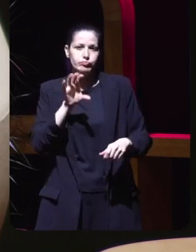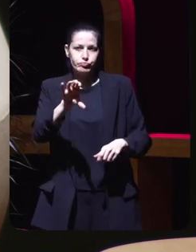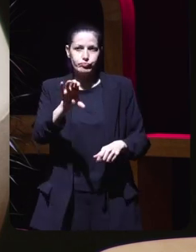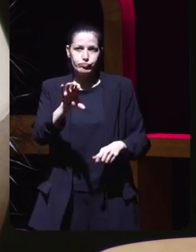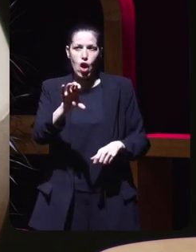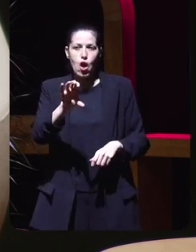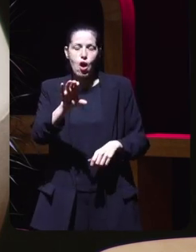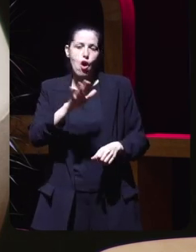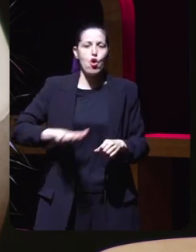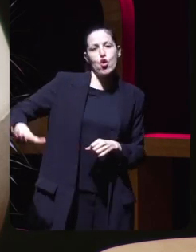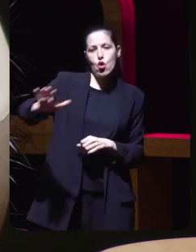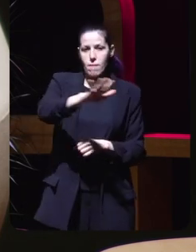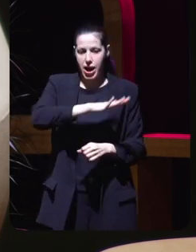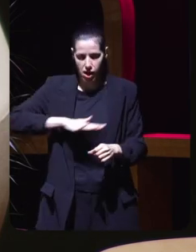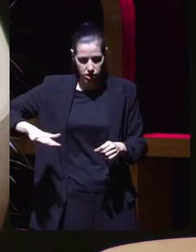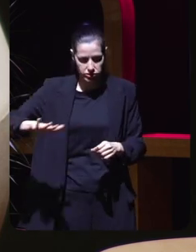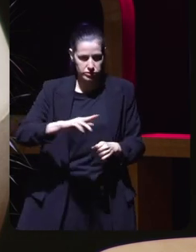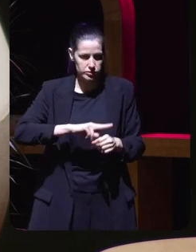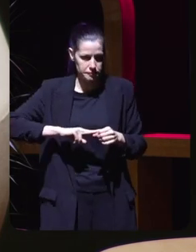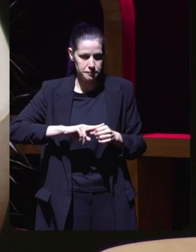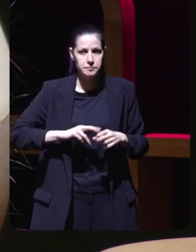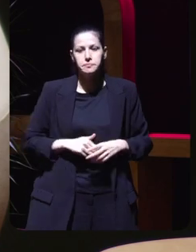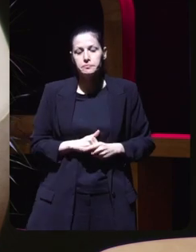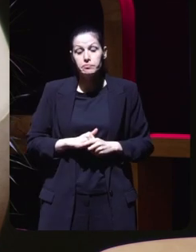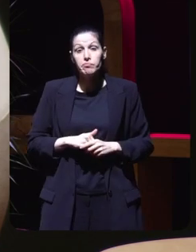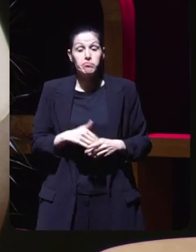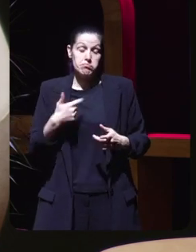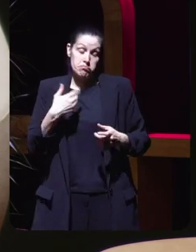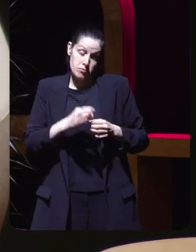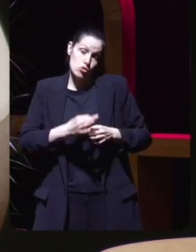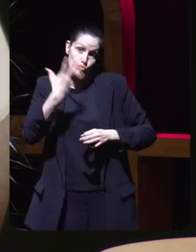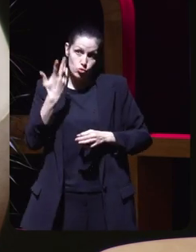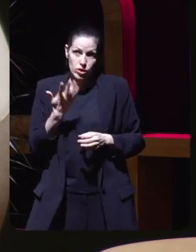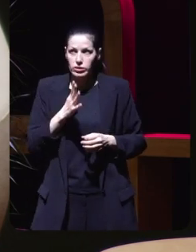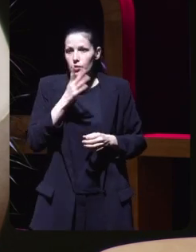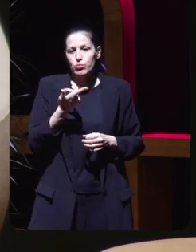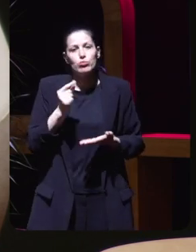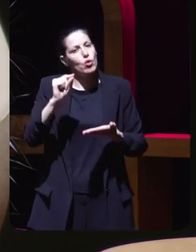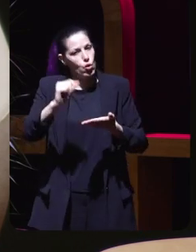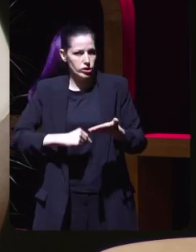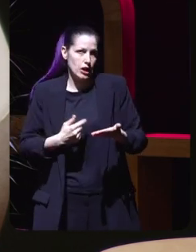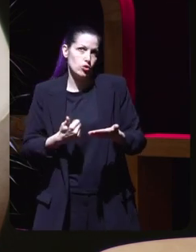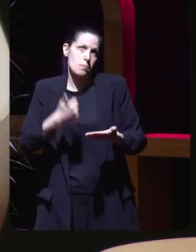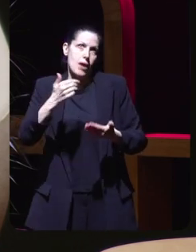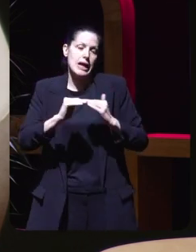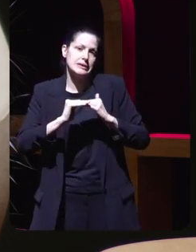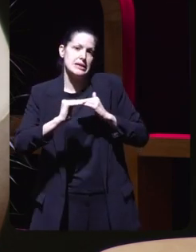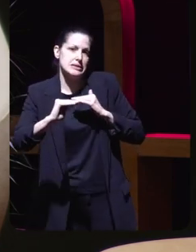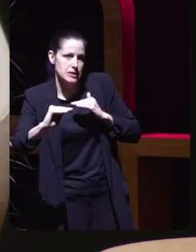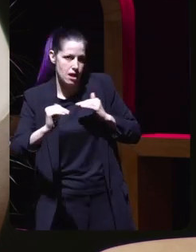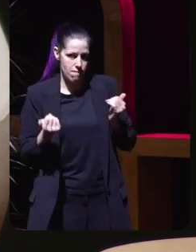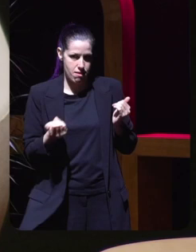os he pues puedo decir que este año asorte donde bueno suerte Por así decirlo de tener un contrato ya estable un contrato ven